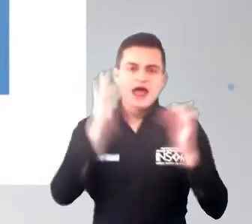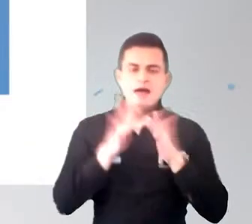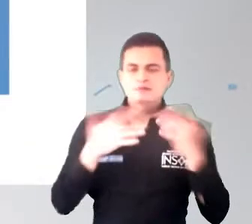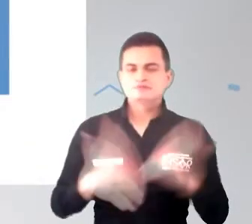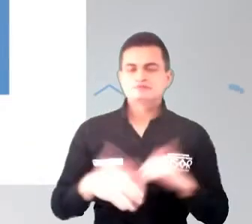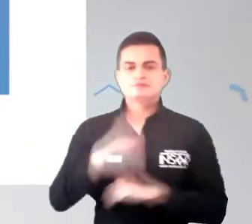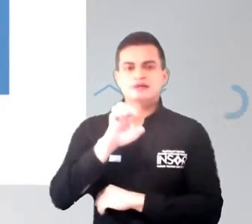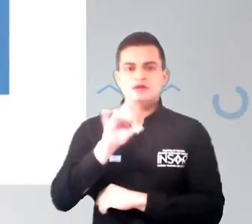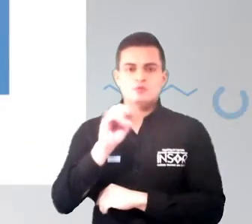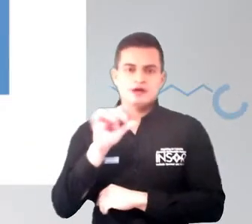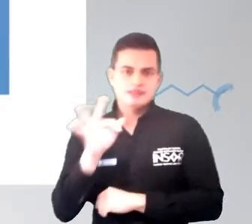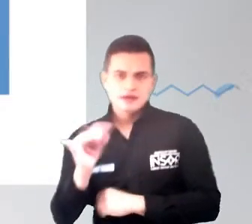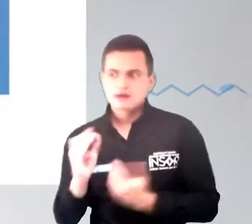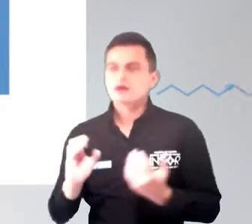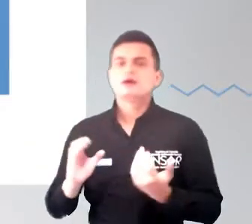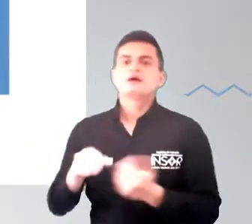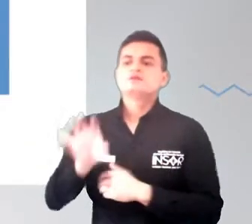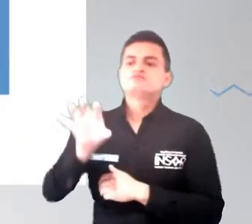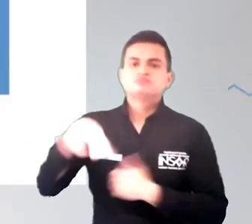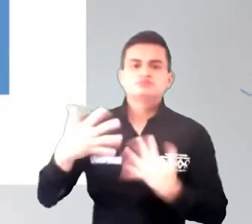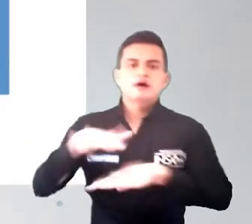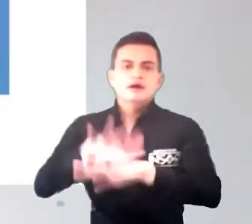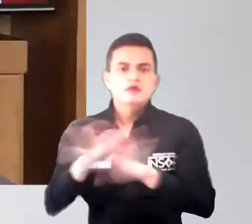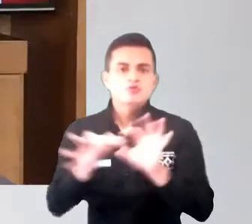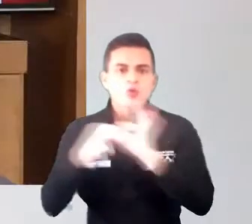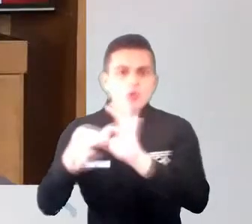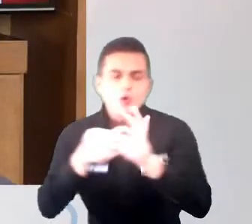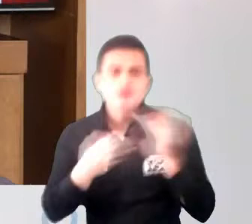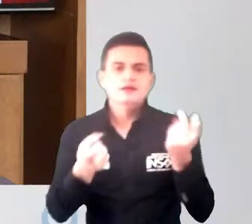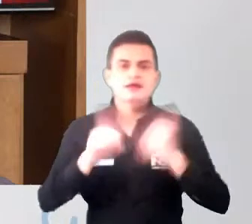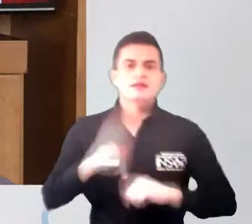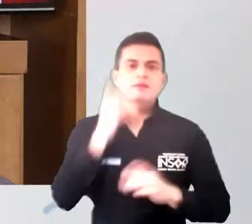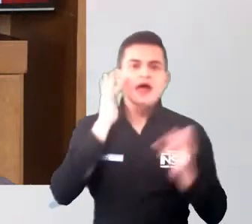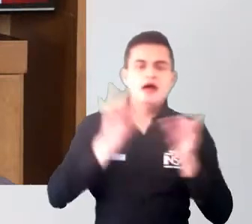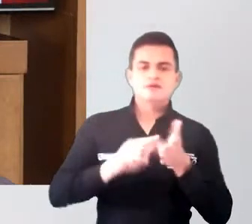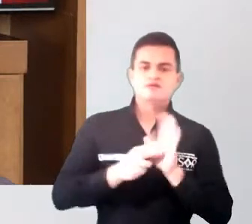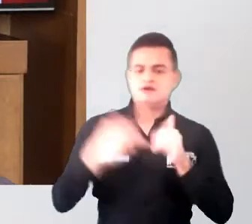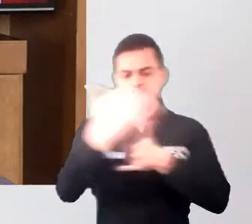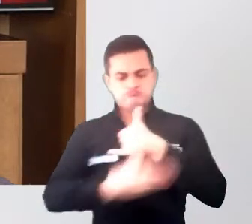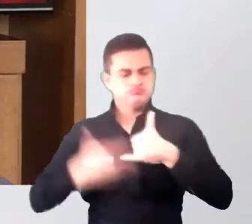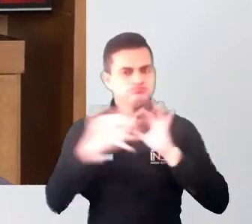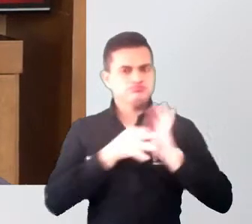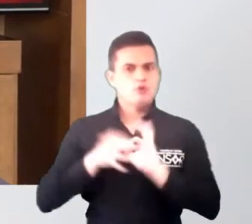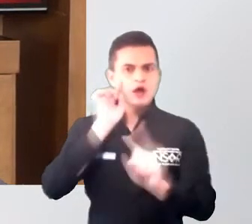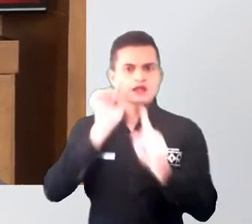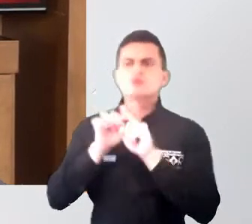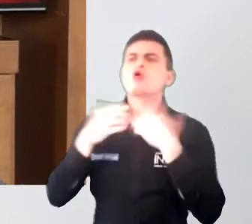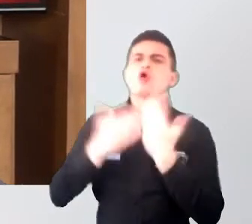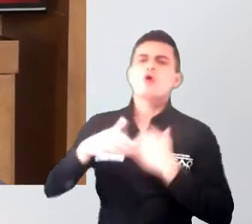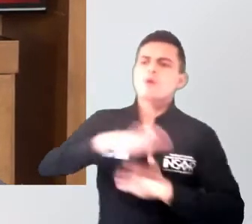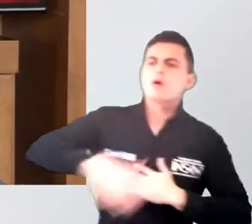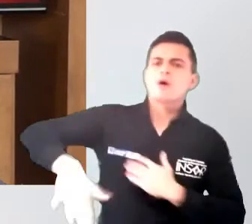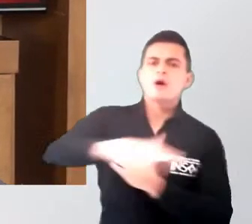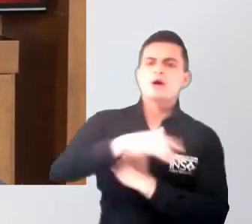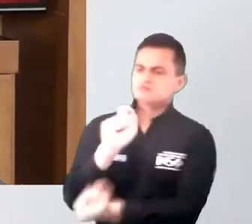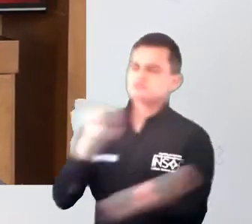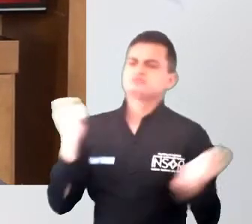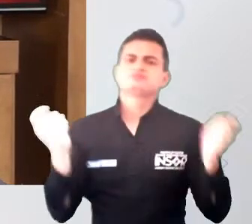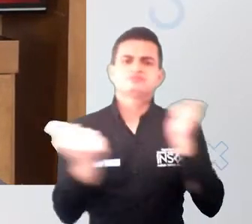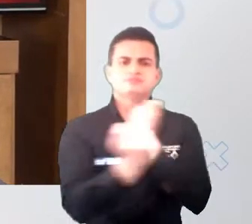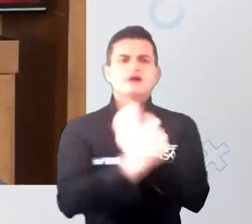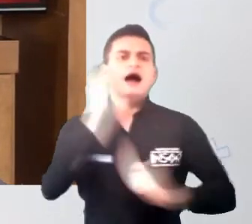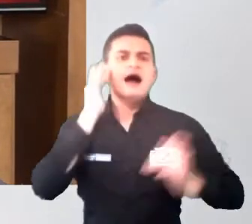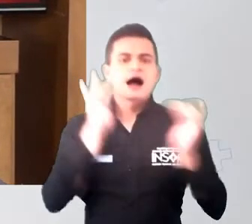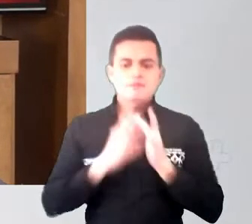de Ascún, de Red Únete y sobre todo una alianza país por trabajar por la transformación digital y cómo introducir las tecnologías en la educación superior.